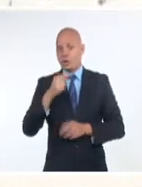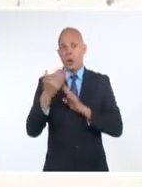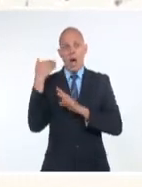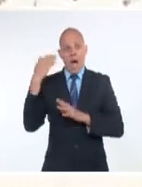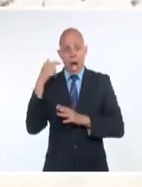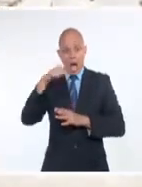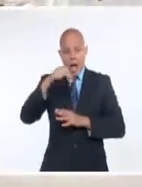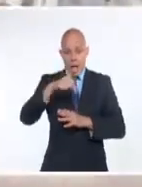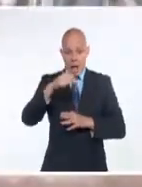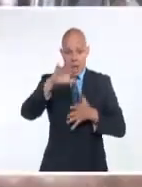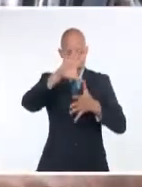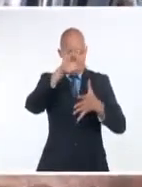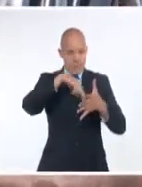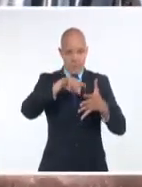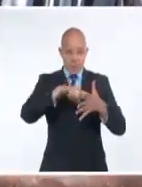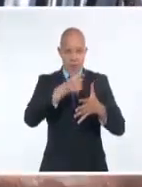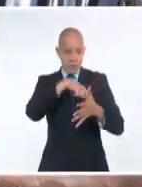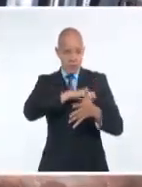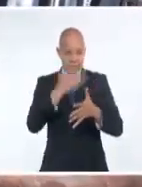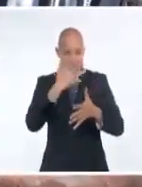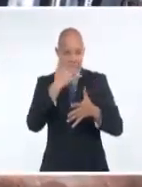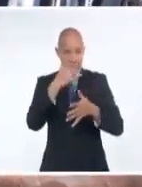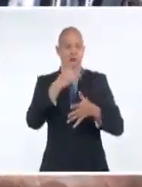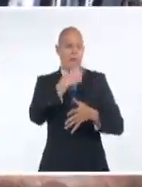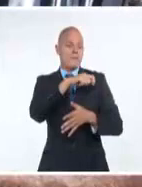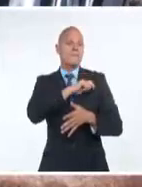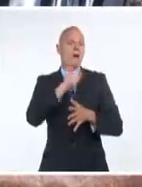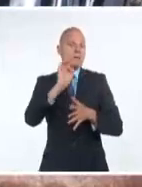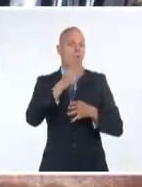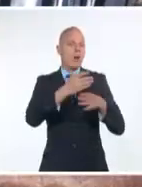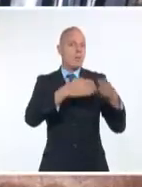los españoles. Estas baterías van a ser